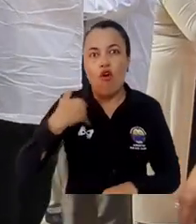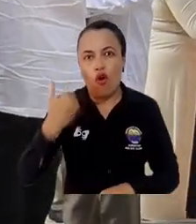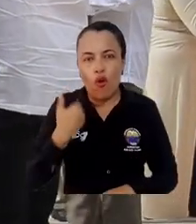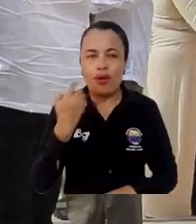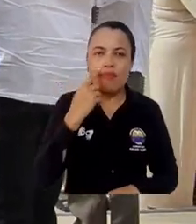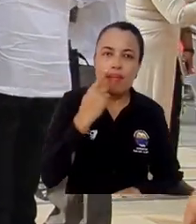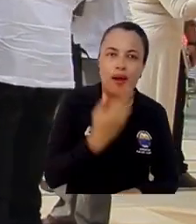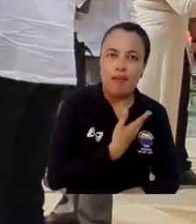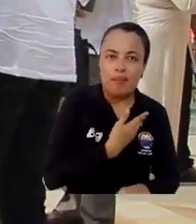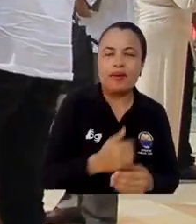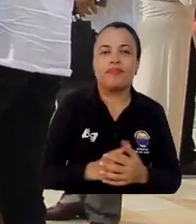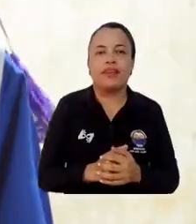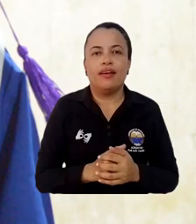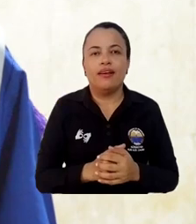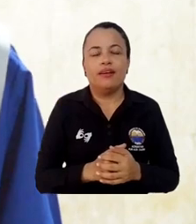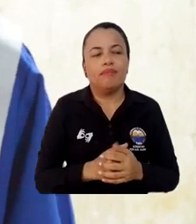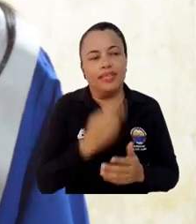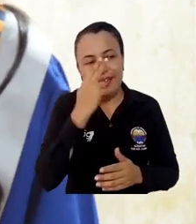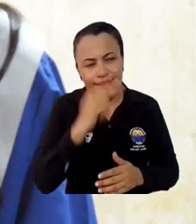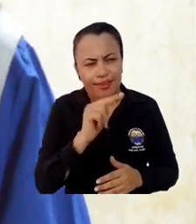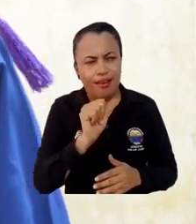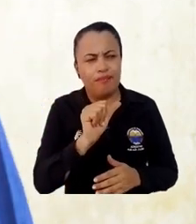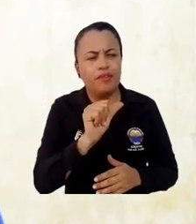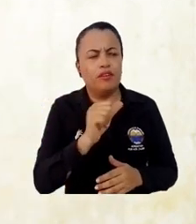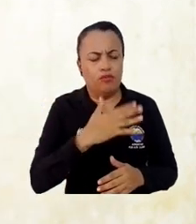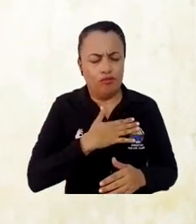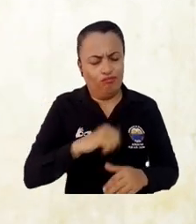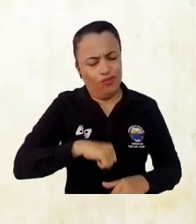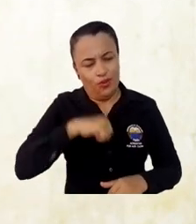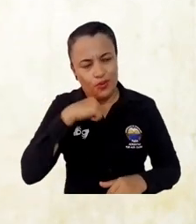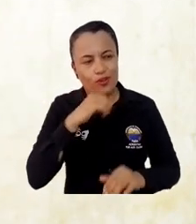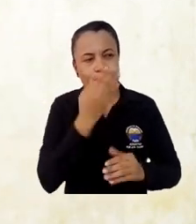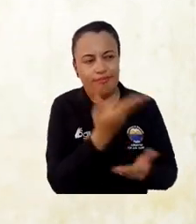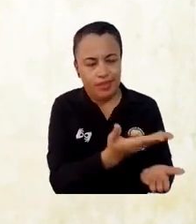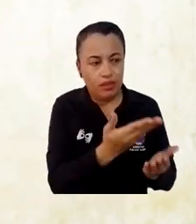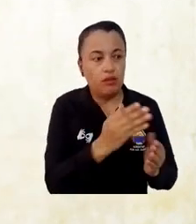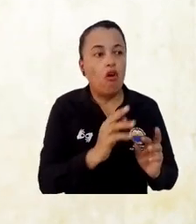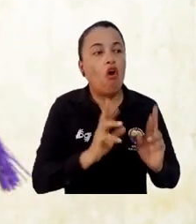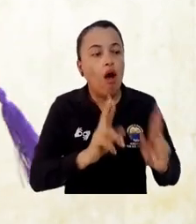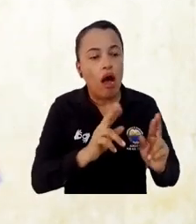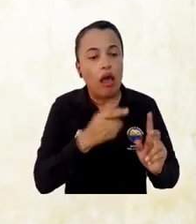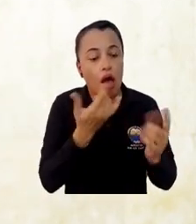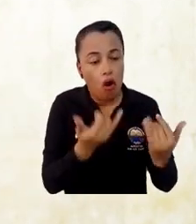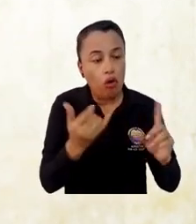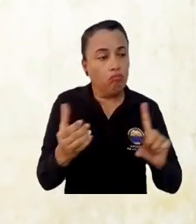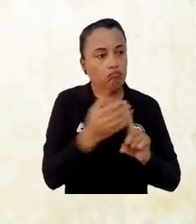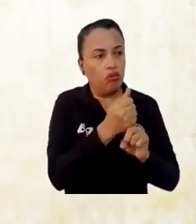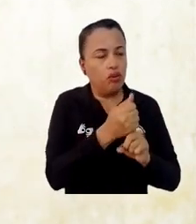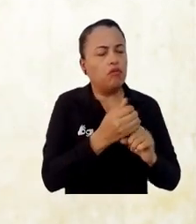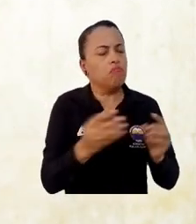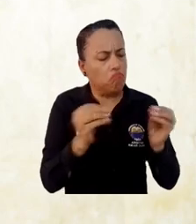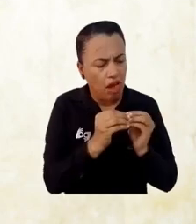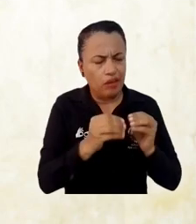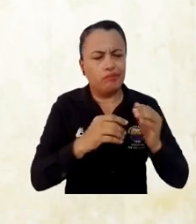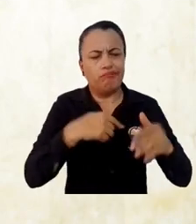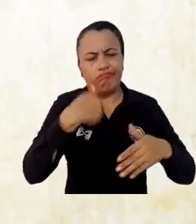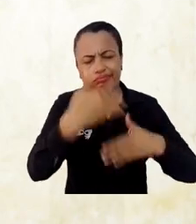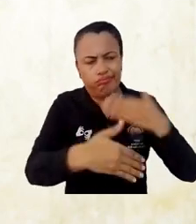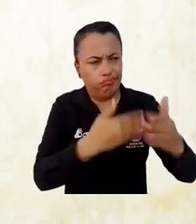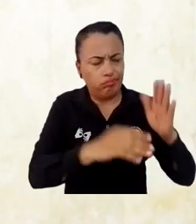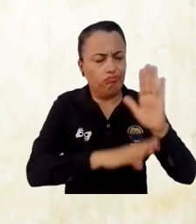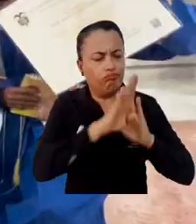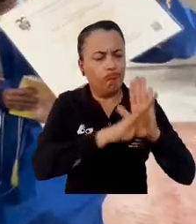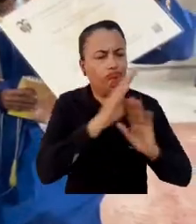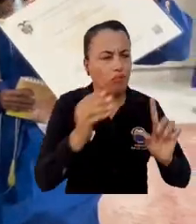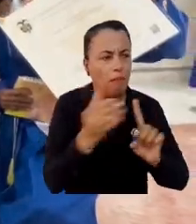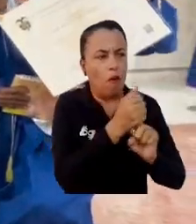jóvenes y sus padres. Es orgulloso de ti y espero que sea este uno de los muchos triunfos que tú vas a tener. Conozco